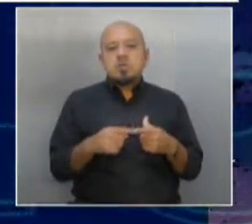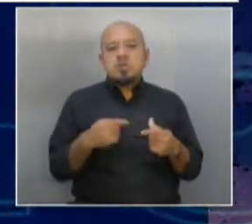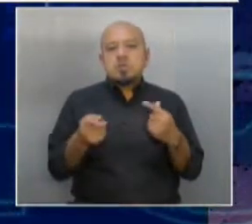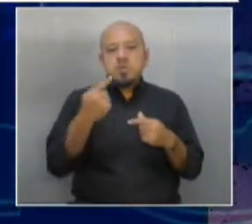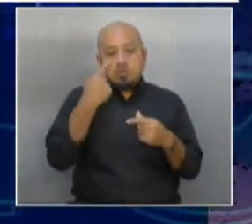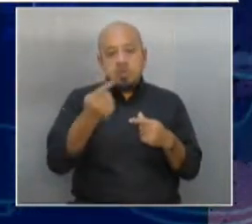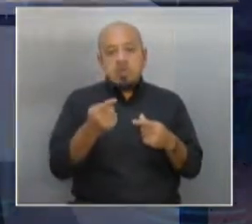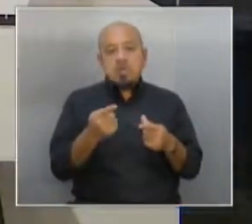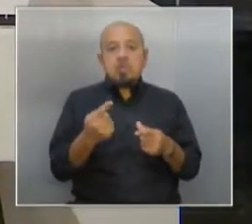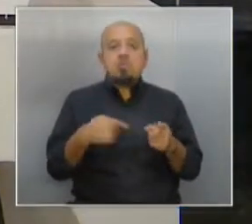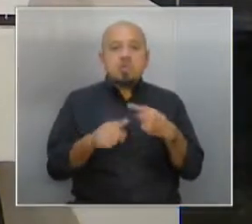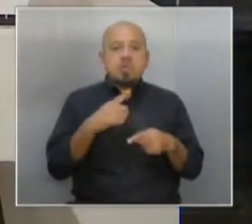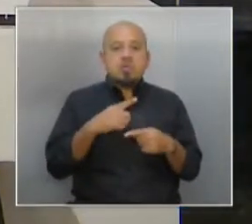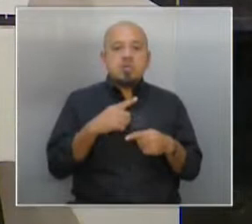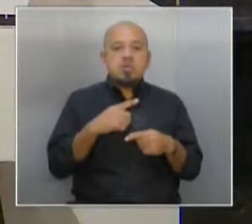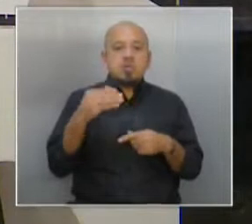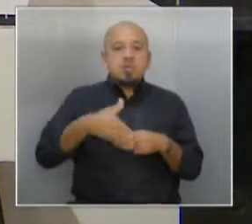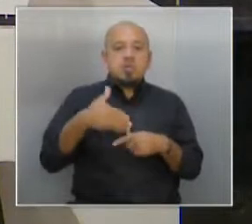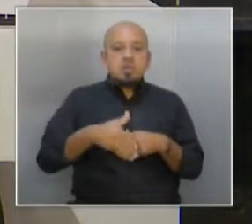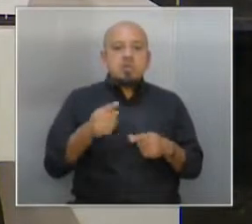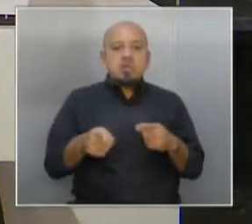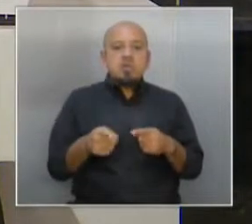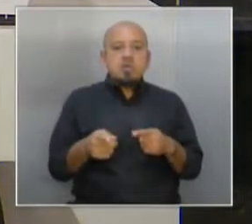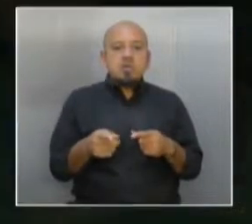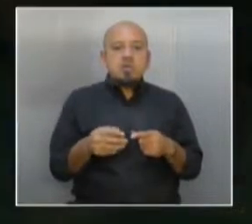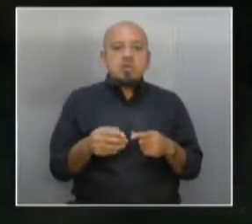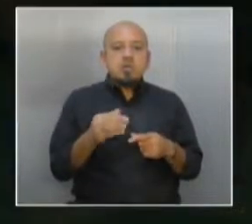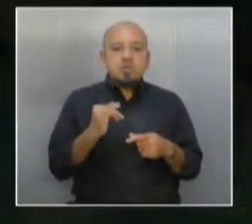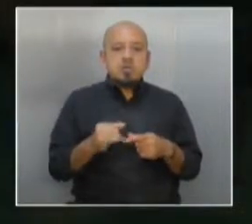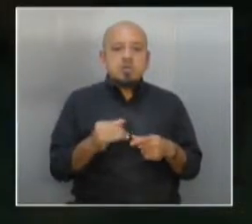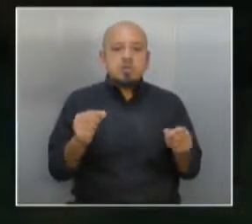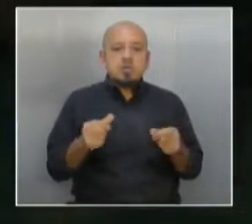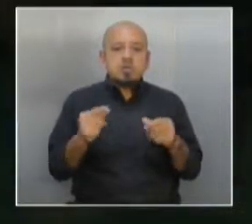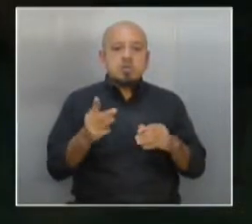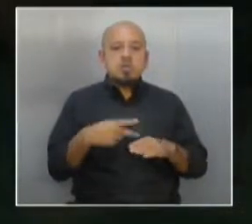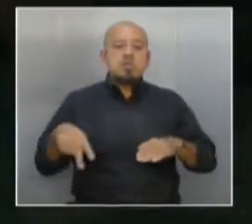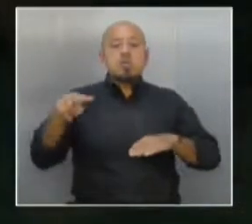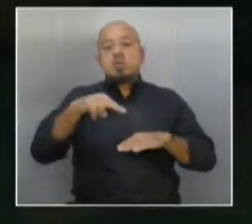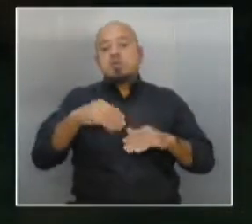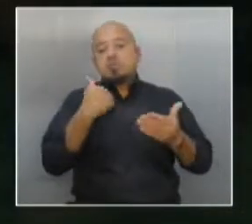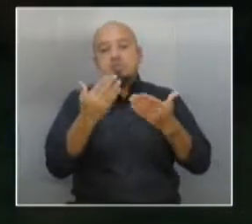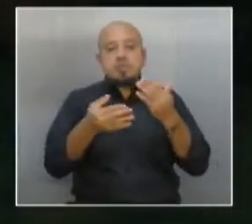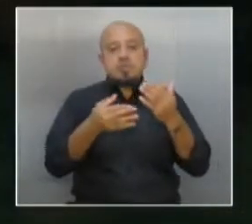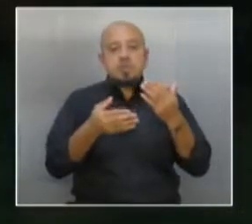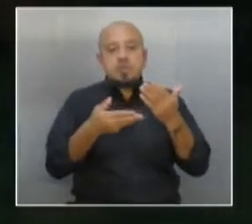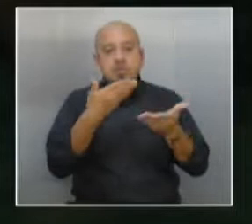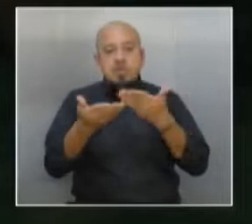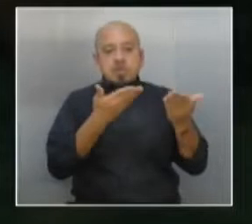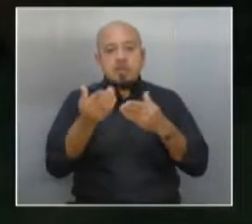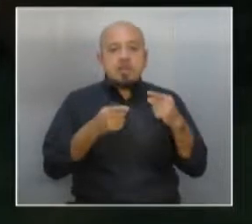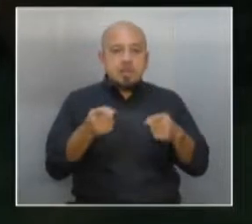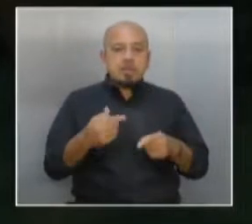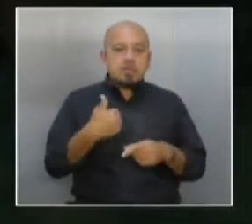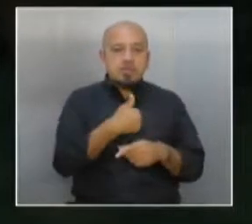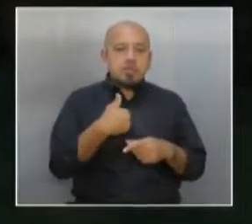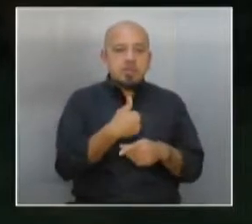observando, pero participando desde la acción misma, que es la de subir al escenario. O sea, no, esa es mi tarea. Mi tarea